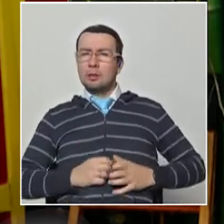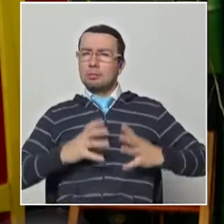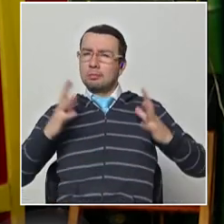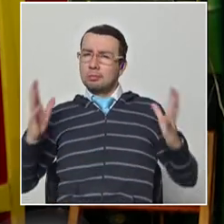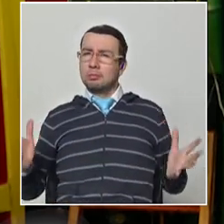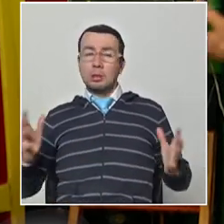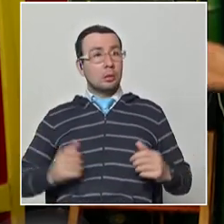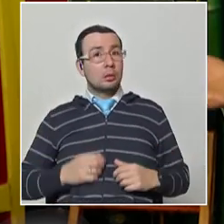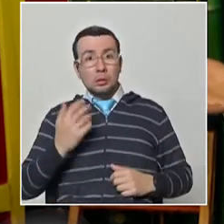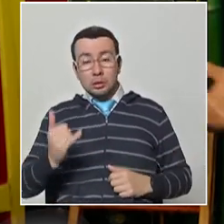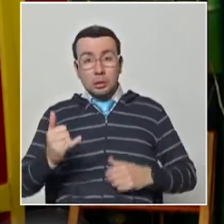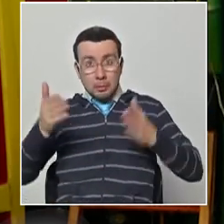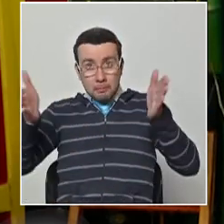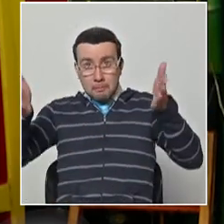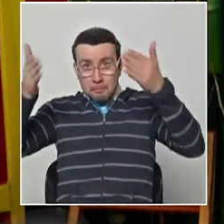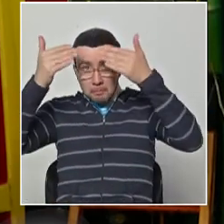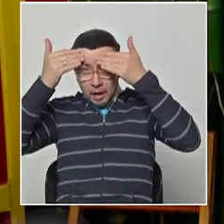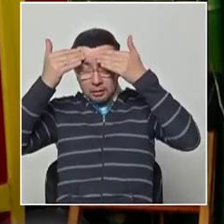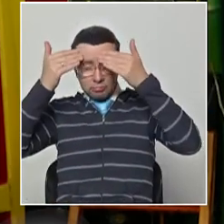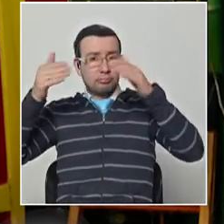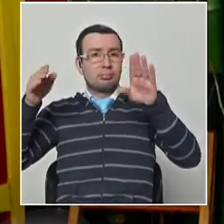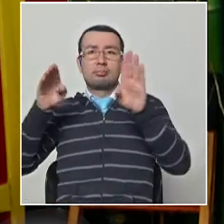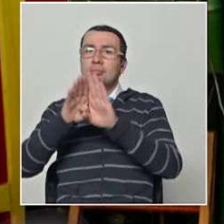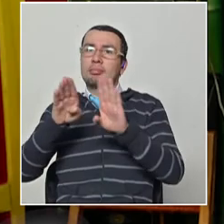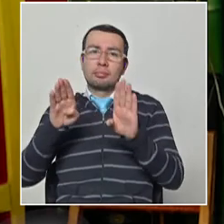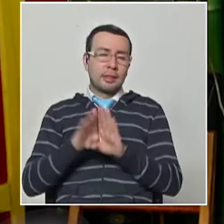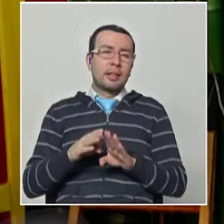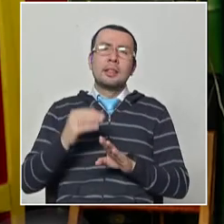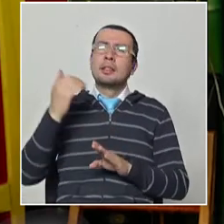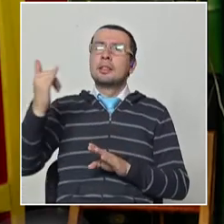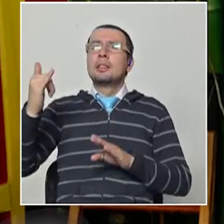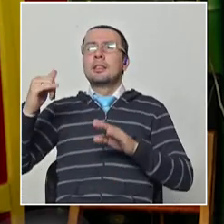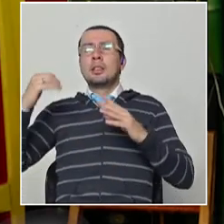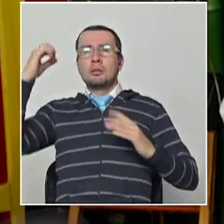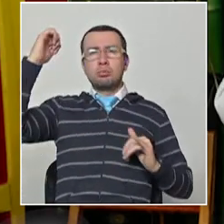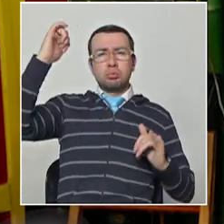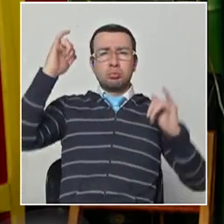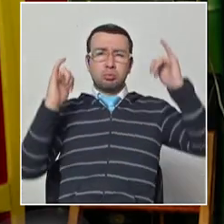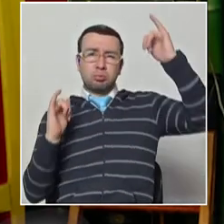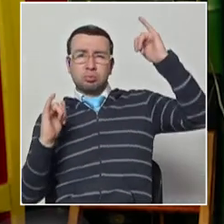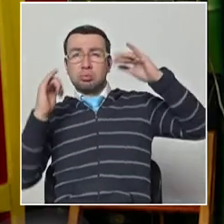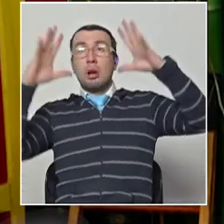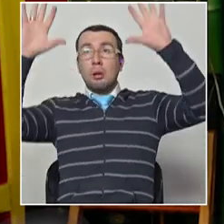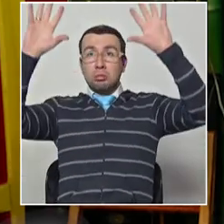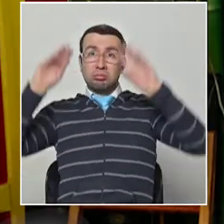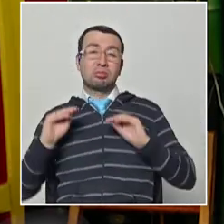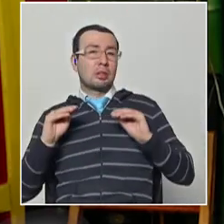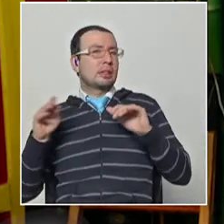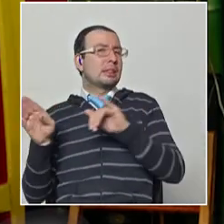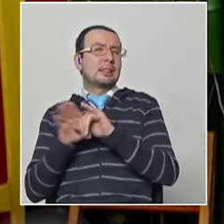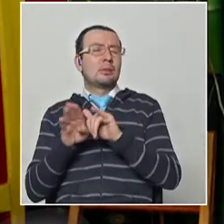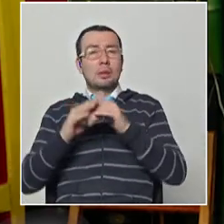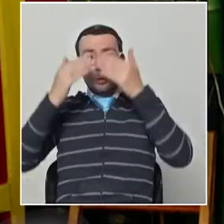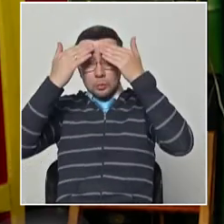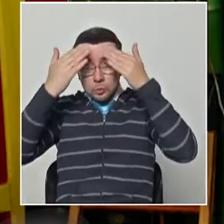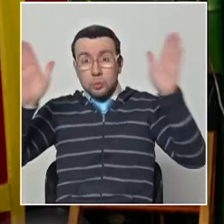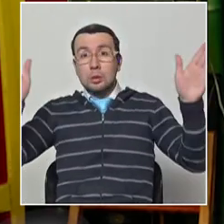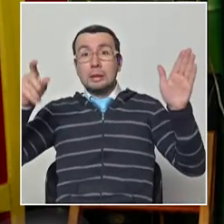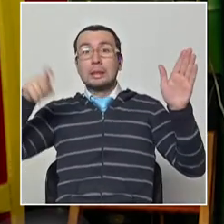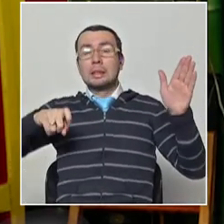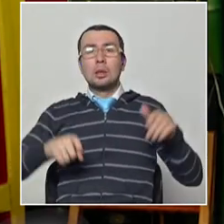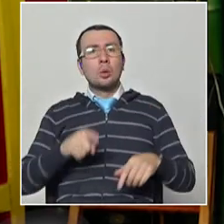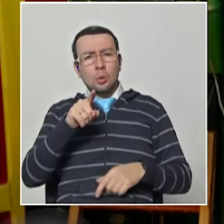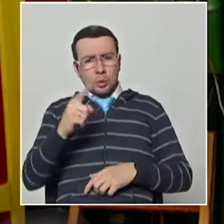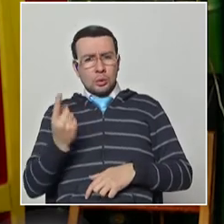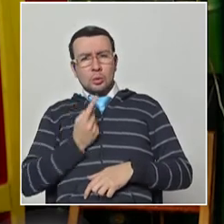se abre es como un paracaídas si no se abre no va a servir entonces tomar conciencia de que voy a insistir y no es usted solo el que quiere hacer el